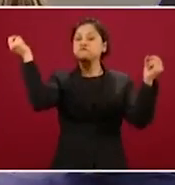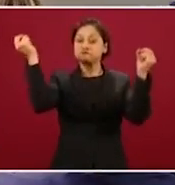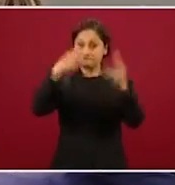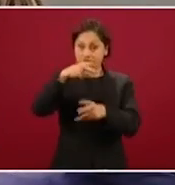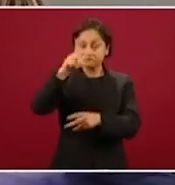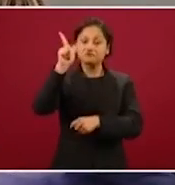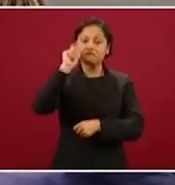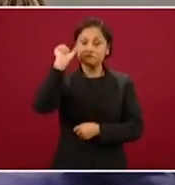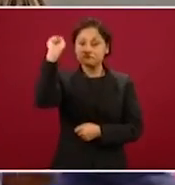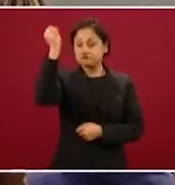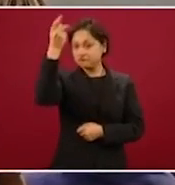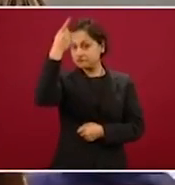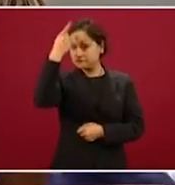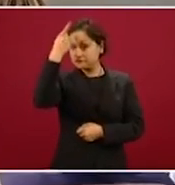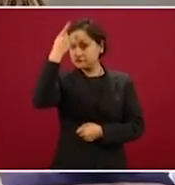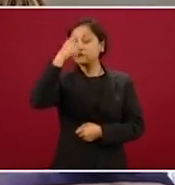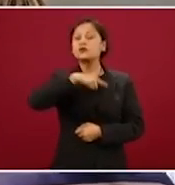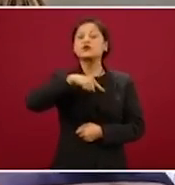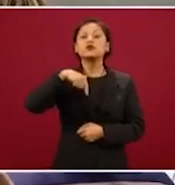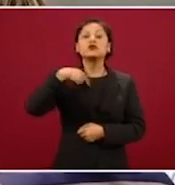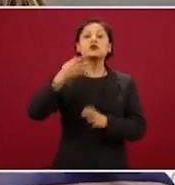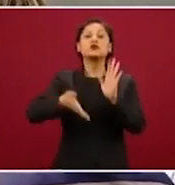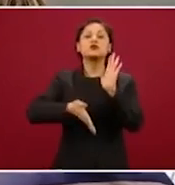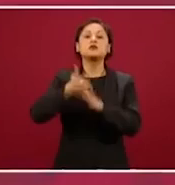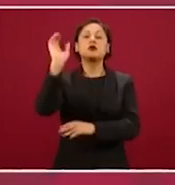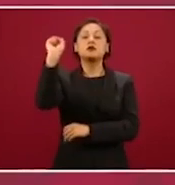En San Luis. Vamos a estar en San Luis,